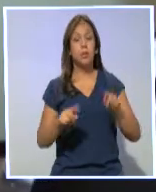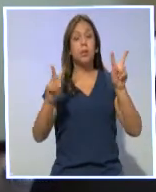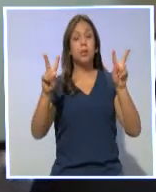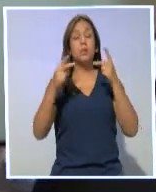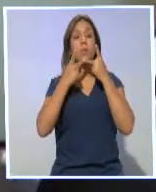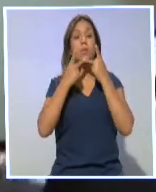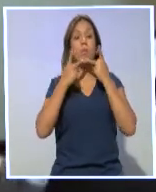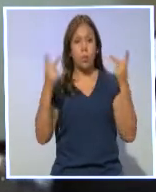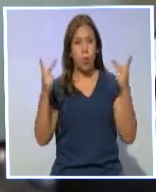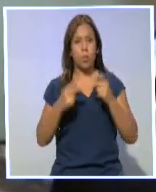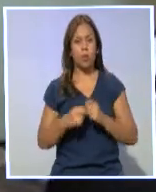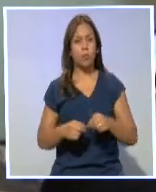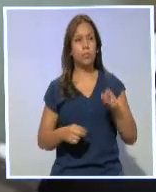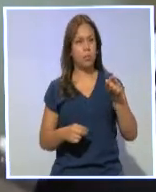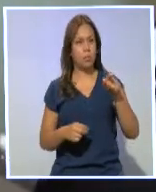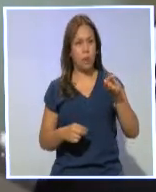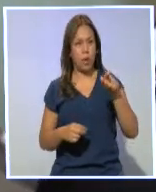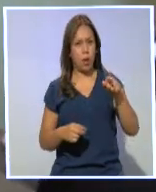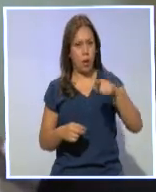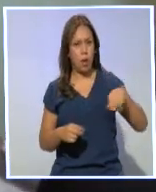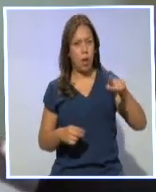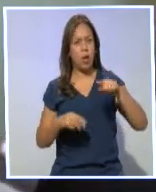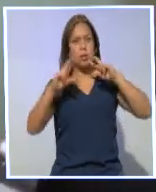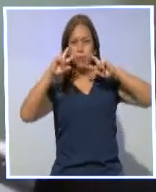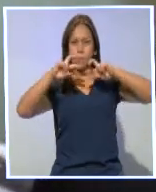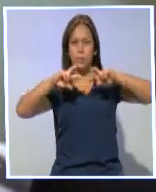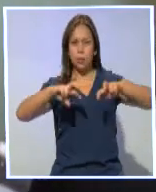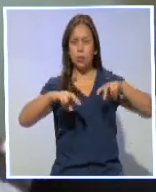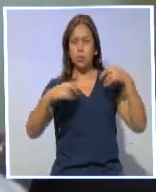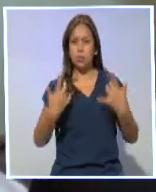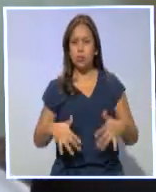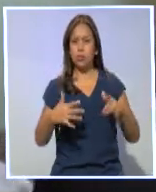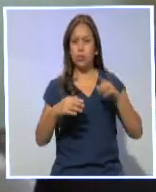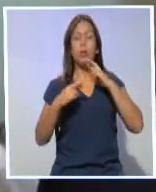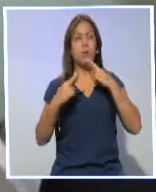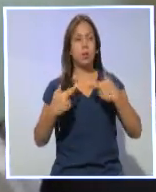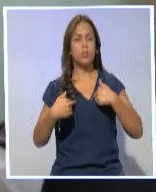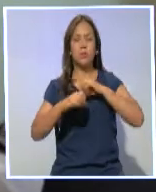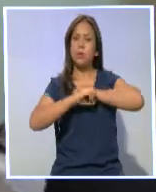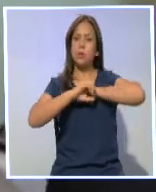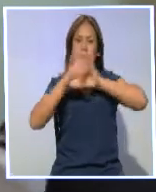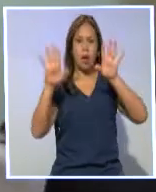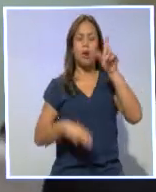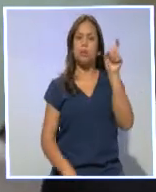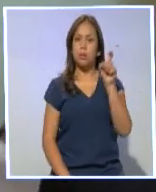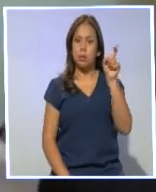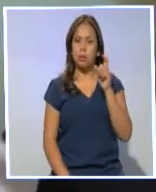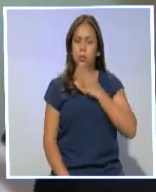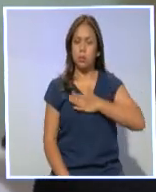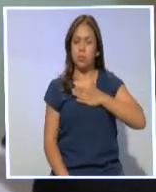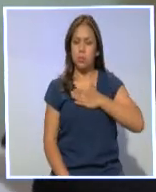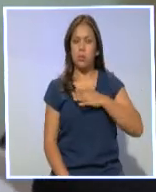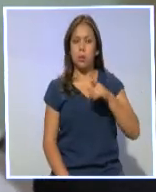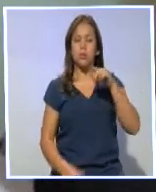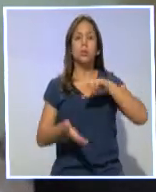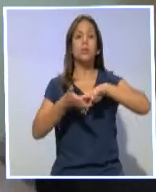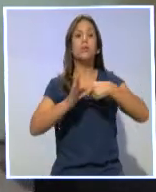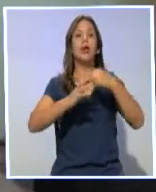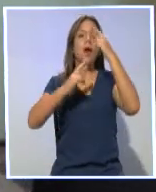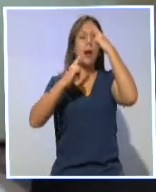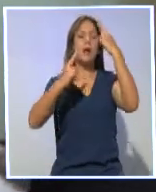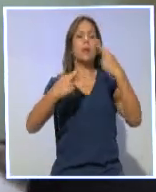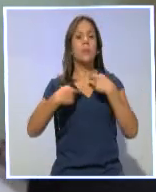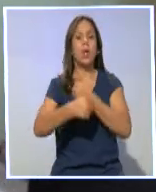que han sido poco a poco vinculados, digamos, a una investigación que tiene que tener resultados claros. Creo que eso habla, por supuesto, del respeto a